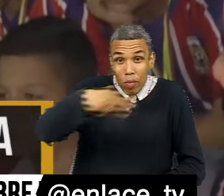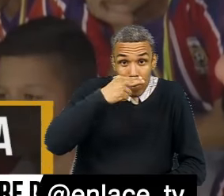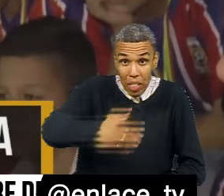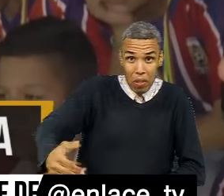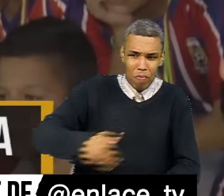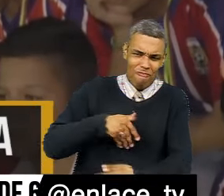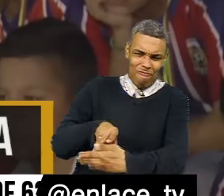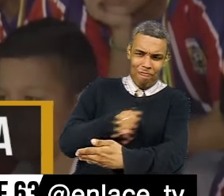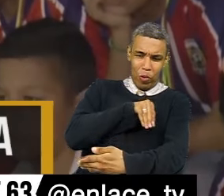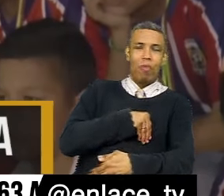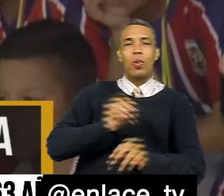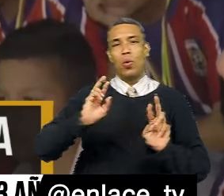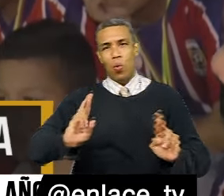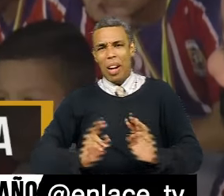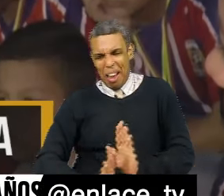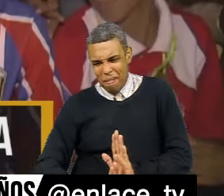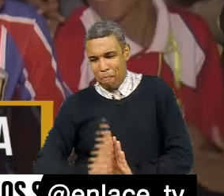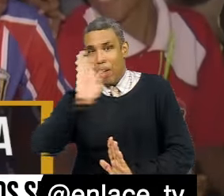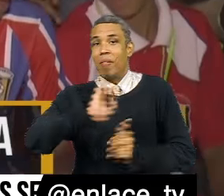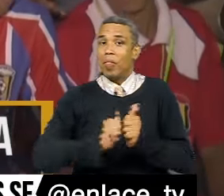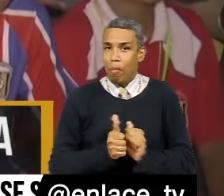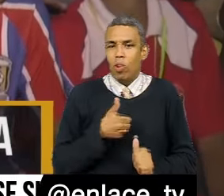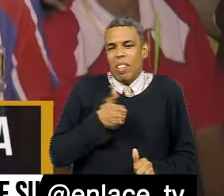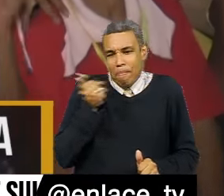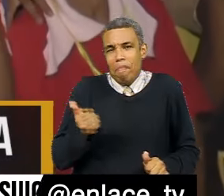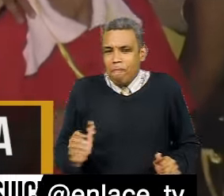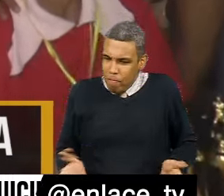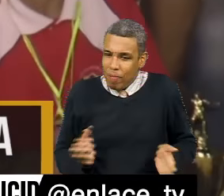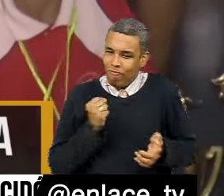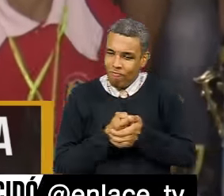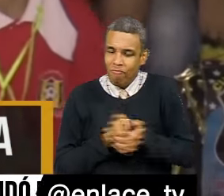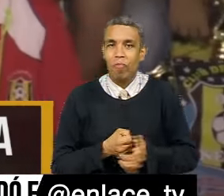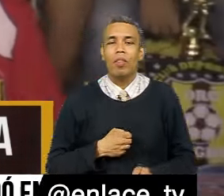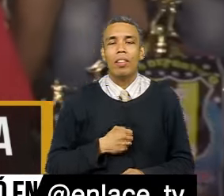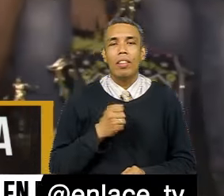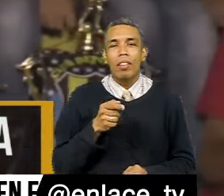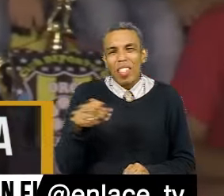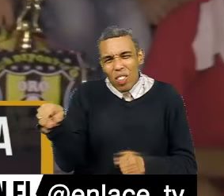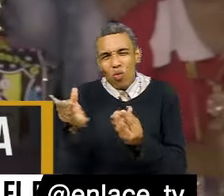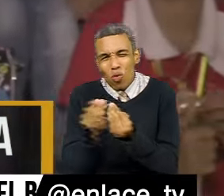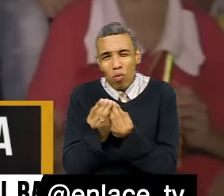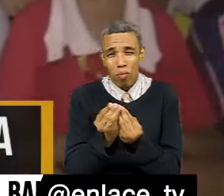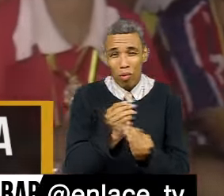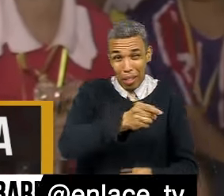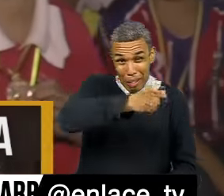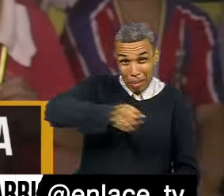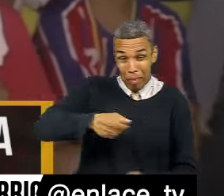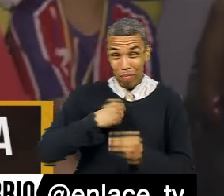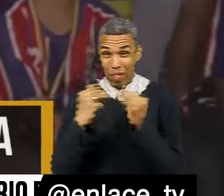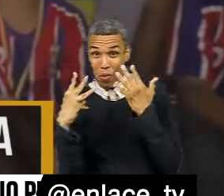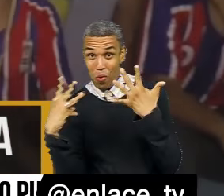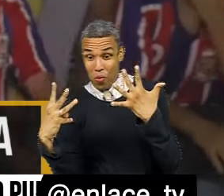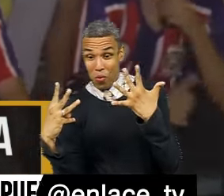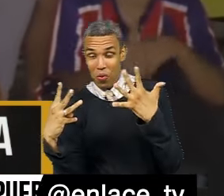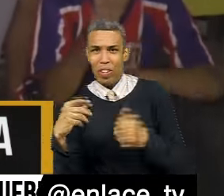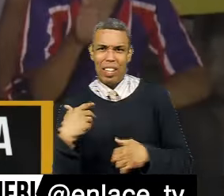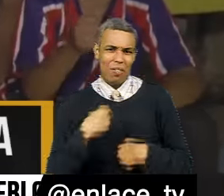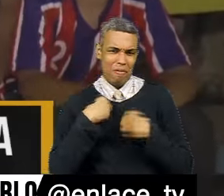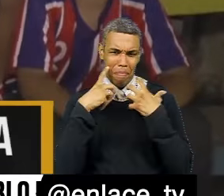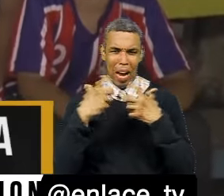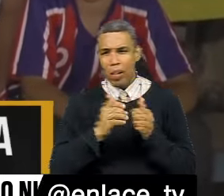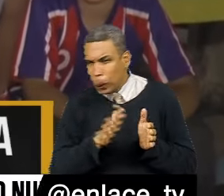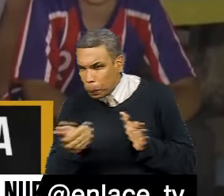que sigamos adelante haciendo deporte. 8 jugadores se destacaron en el encuentro donde se enfrentaron con 20 equipos de diferentes